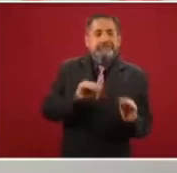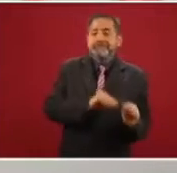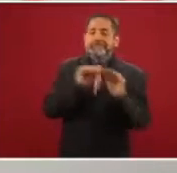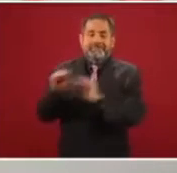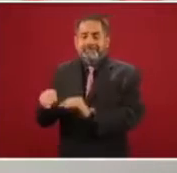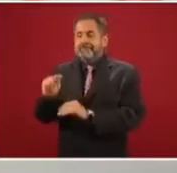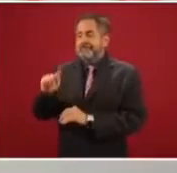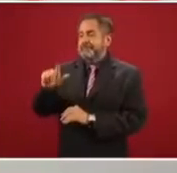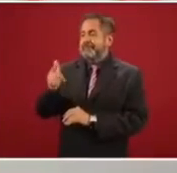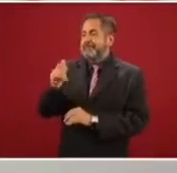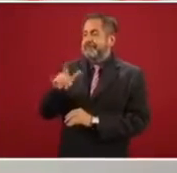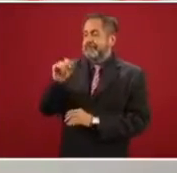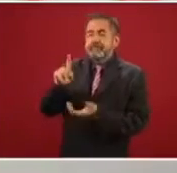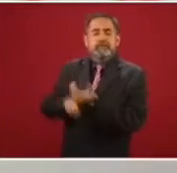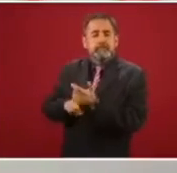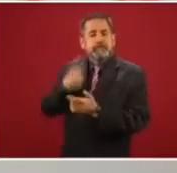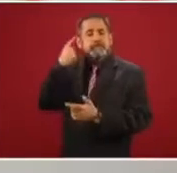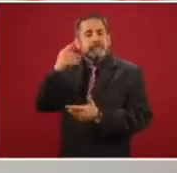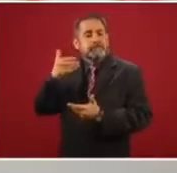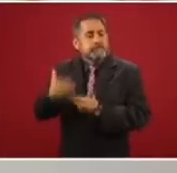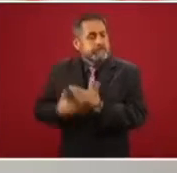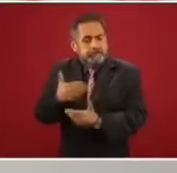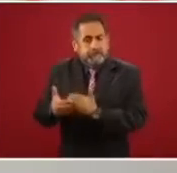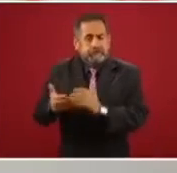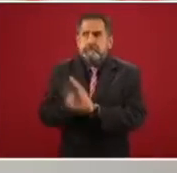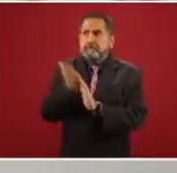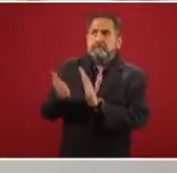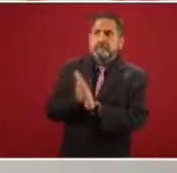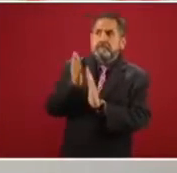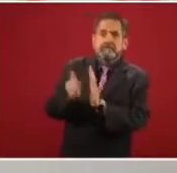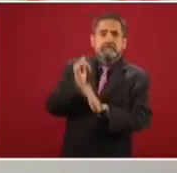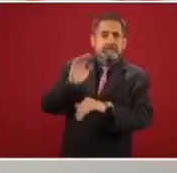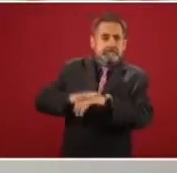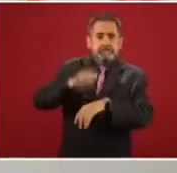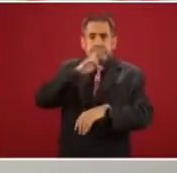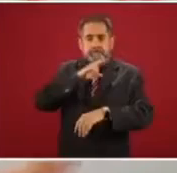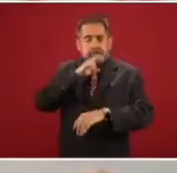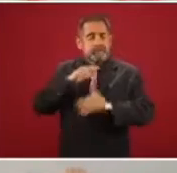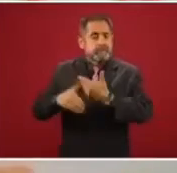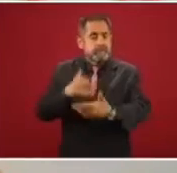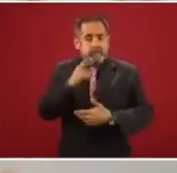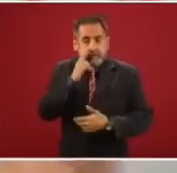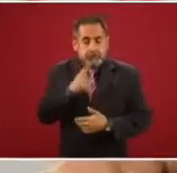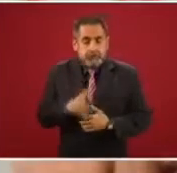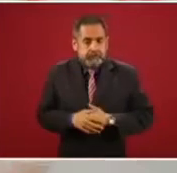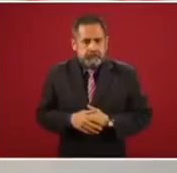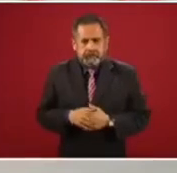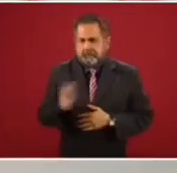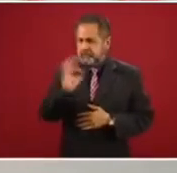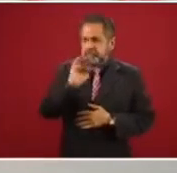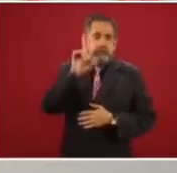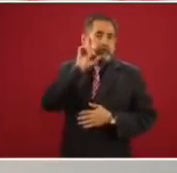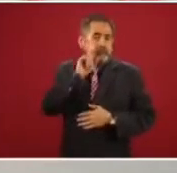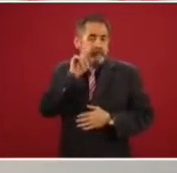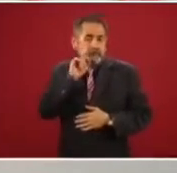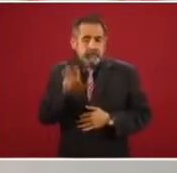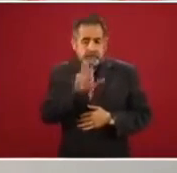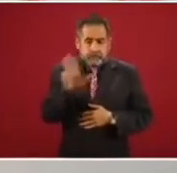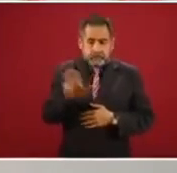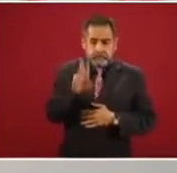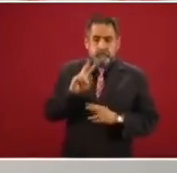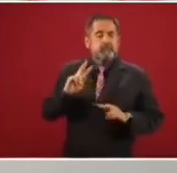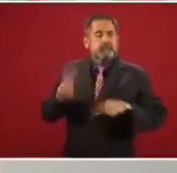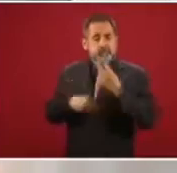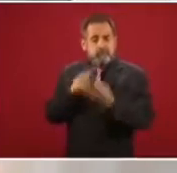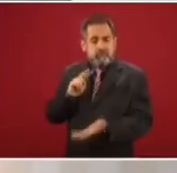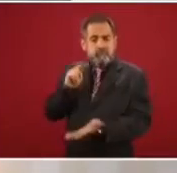para que ésta avanzara todavía más rápido quizá y es algo que estamos haciendo el día de mañana miércoles estamos presentes allá